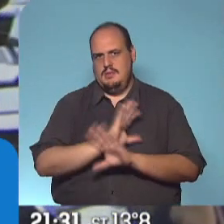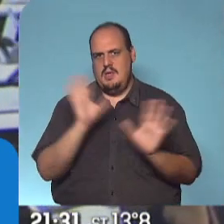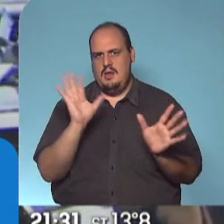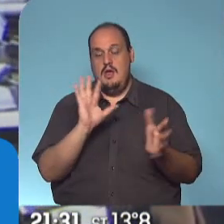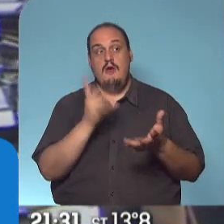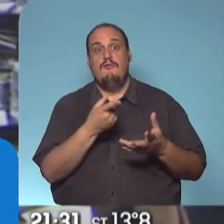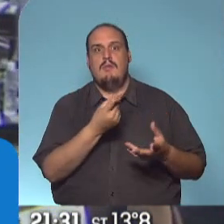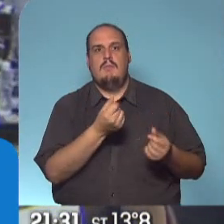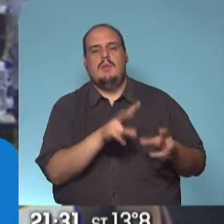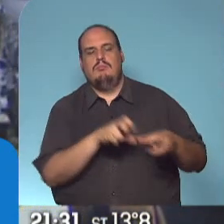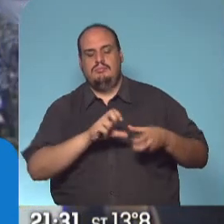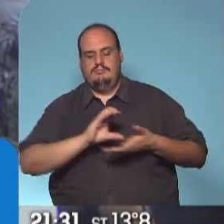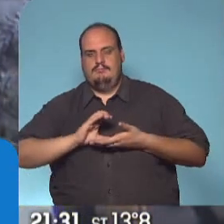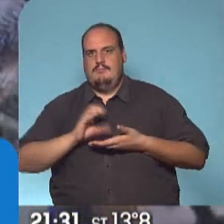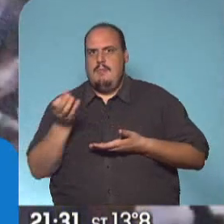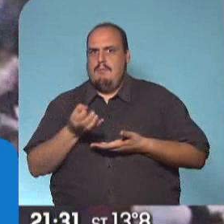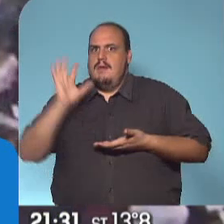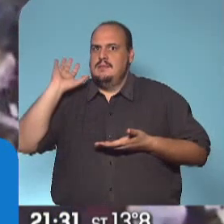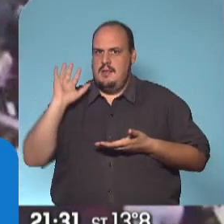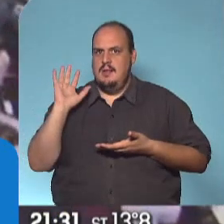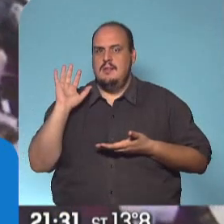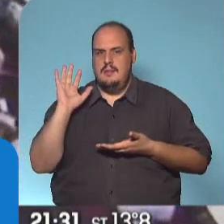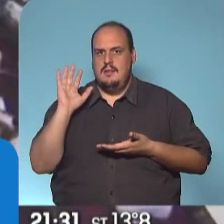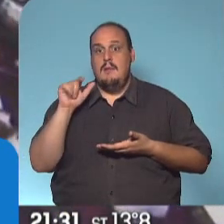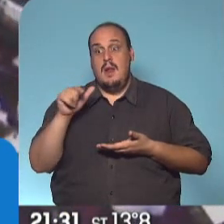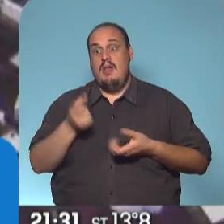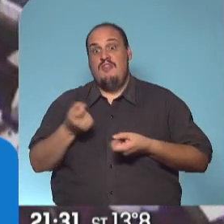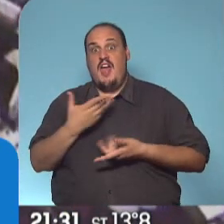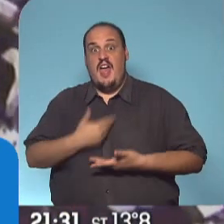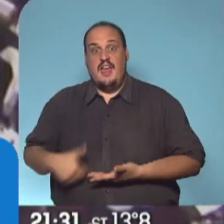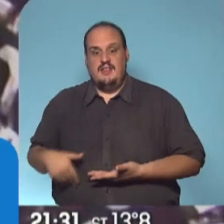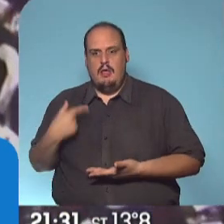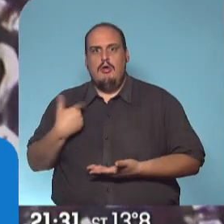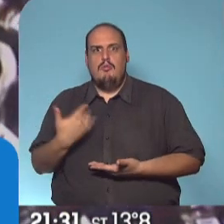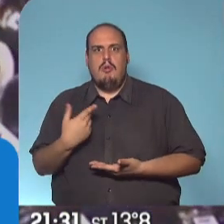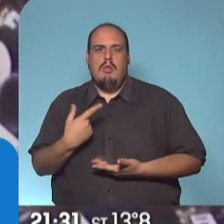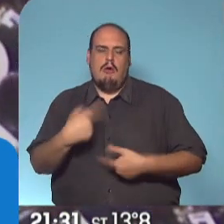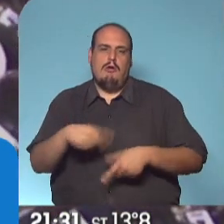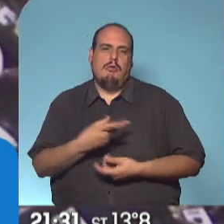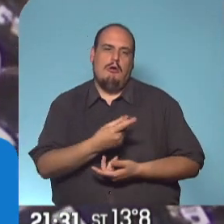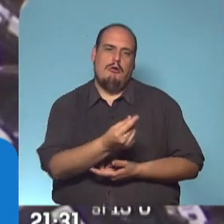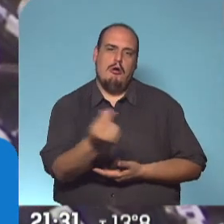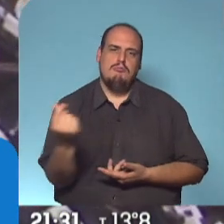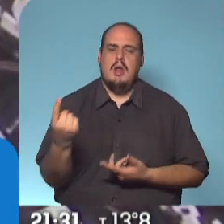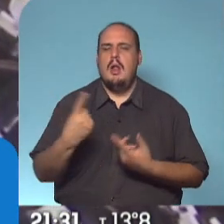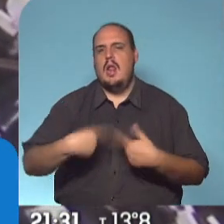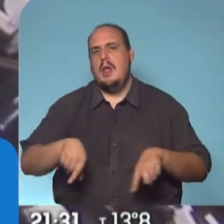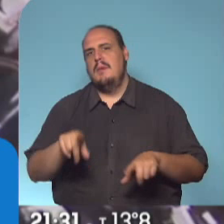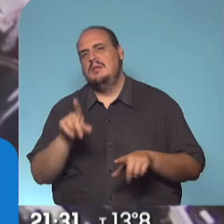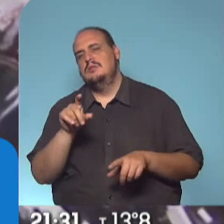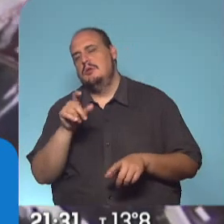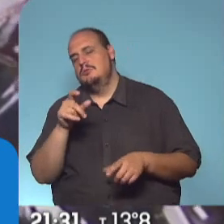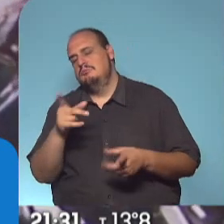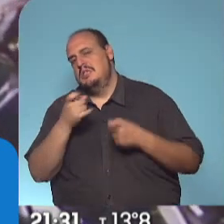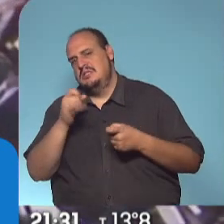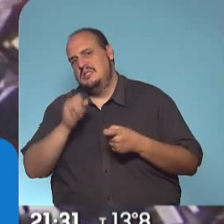recurso extraordinario que permita que el Estado pueda tener para comprar elementos imprescindibles. Porque todo el